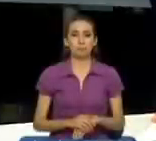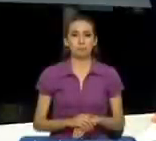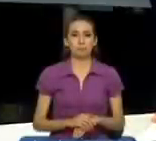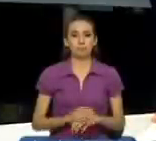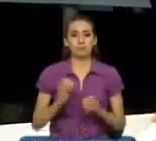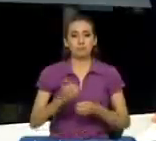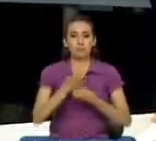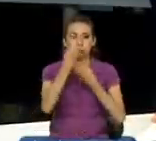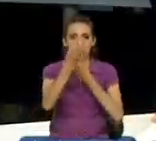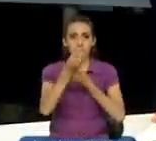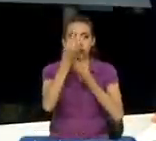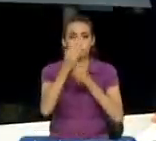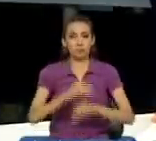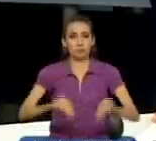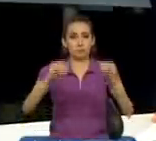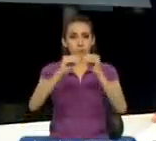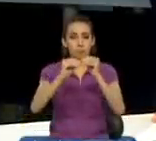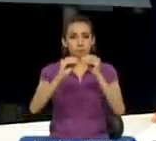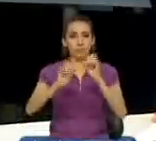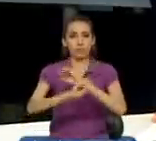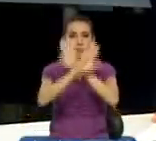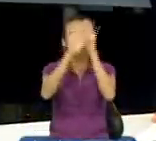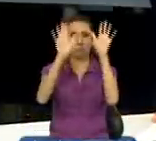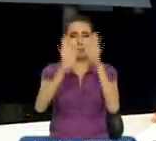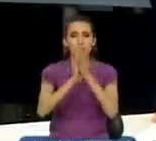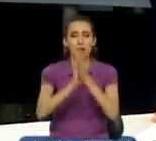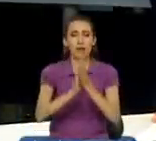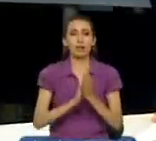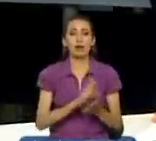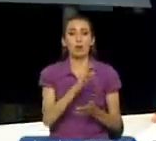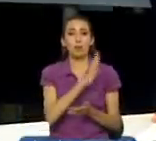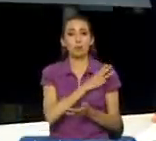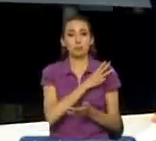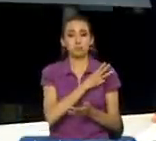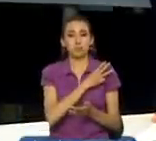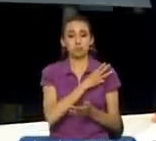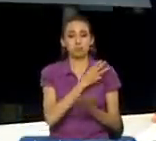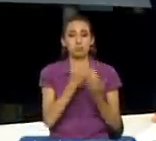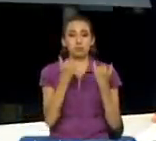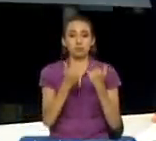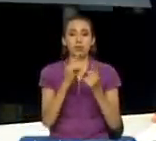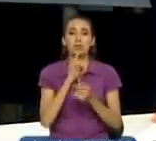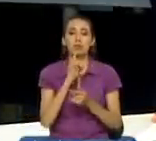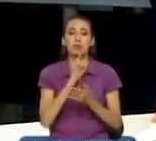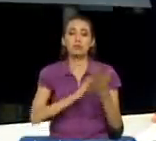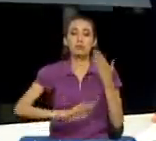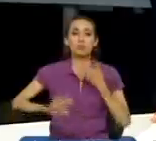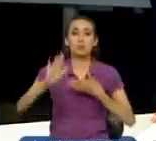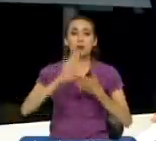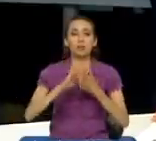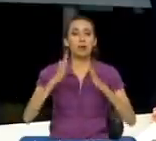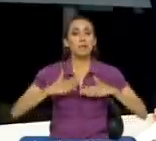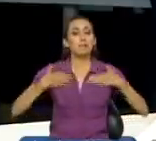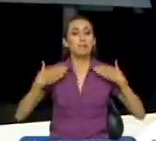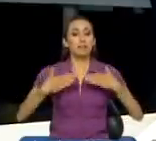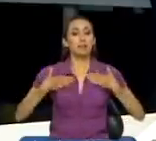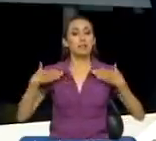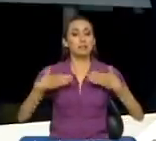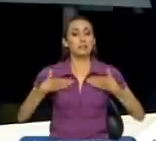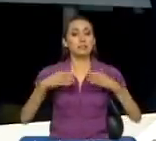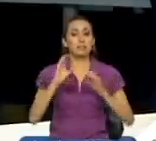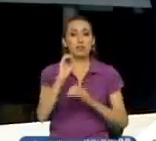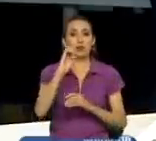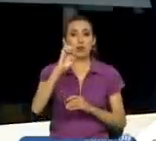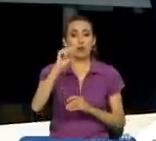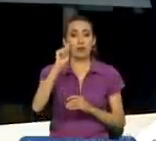la información en detalle esta mañana en Washington Estados Unidos la Organización de Estados Americanos felicitó a nuestro país por haber